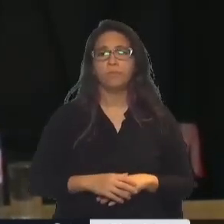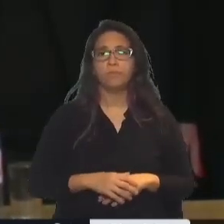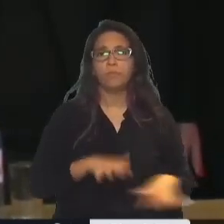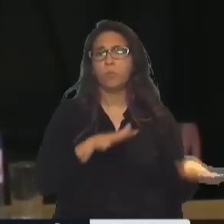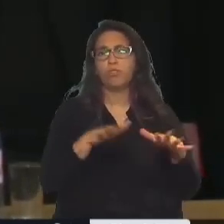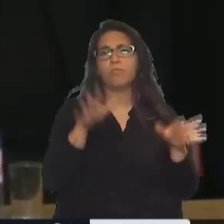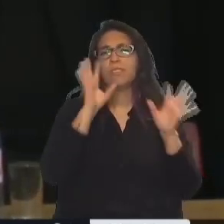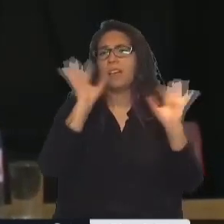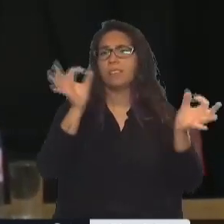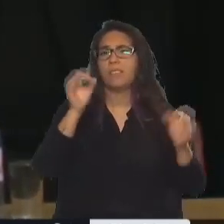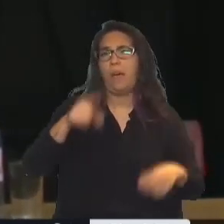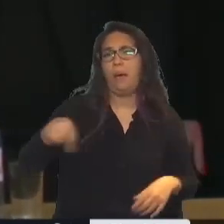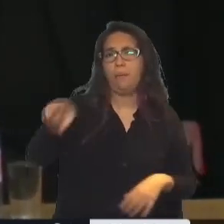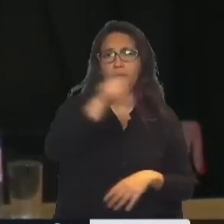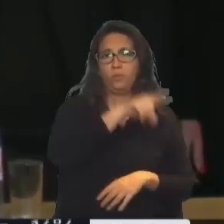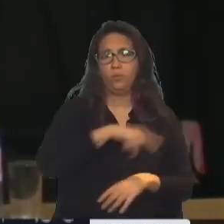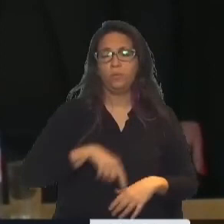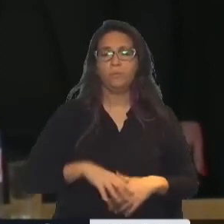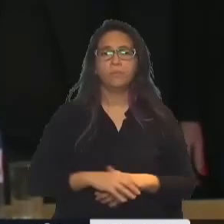público conocimiento,